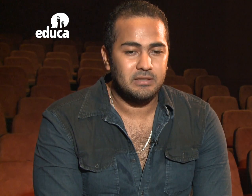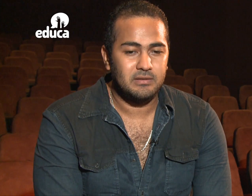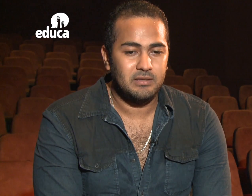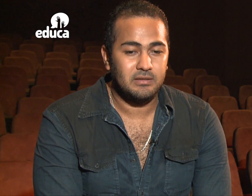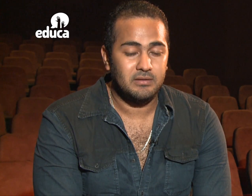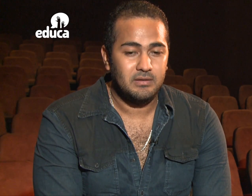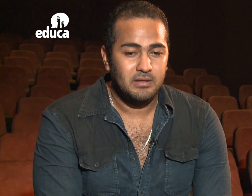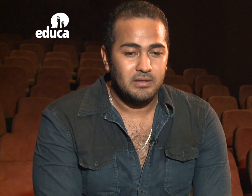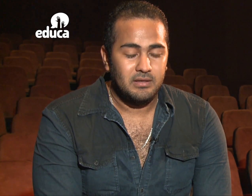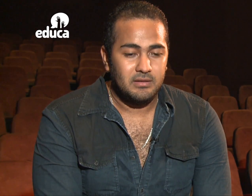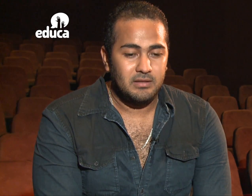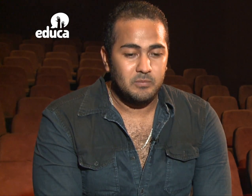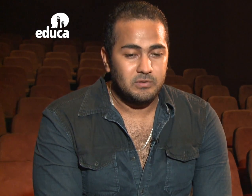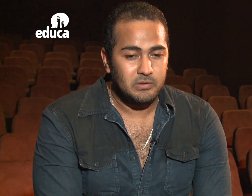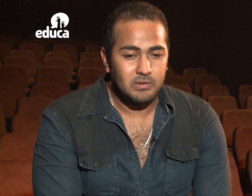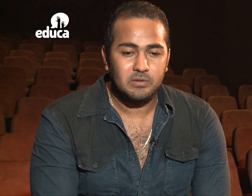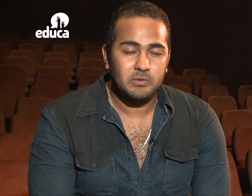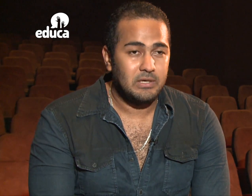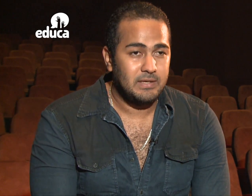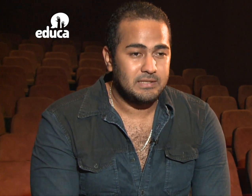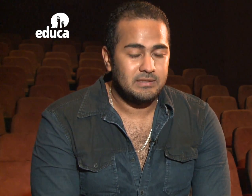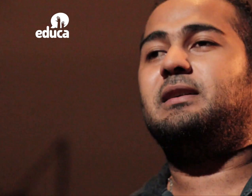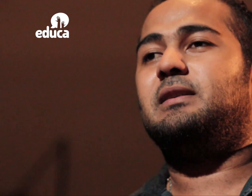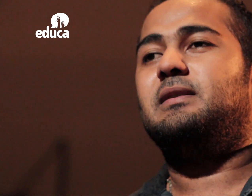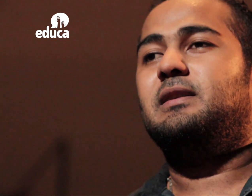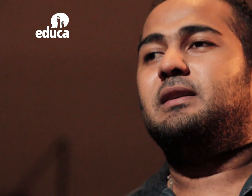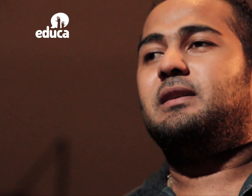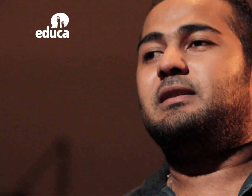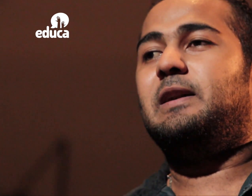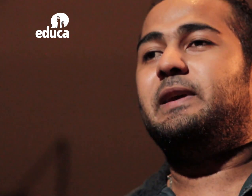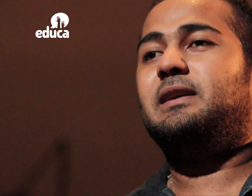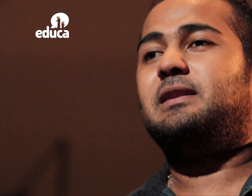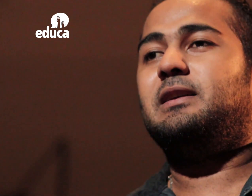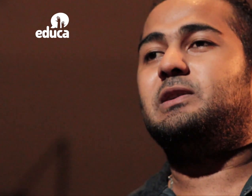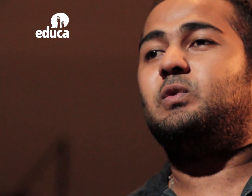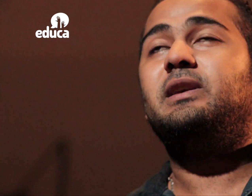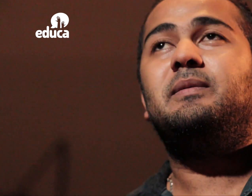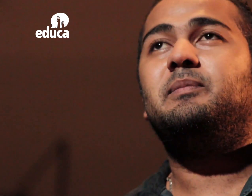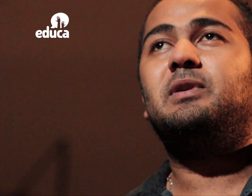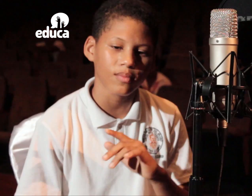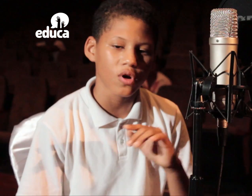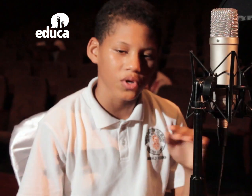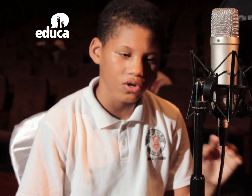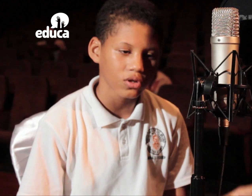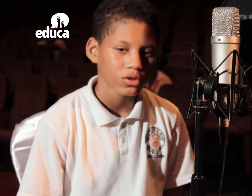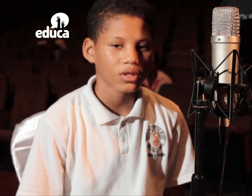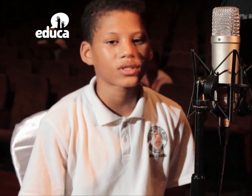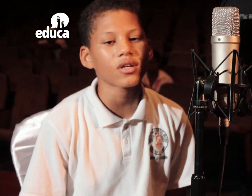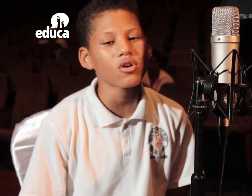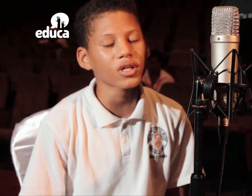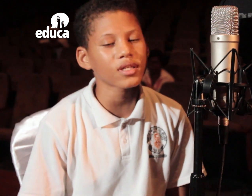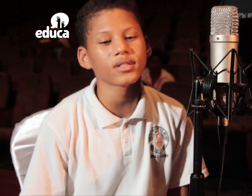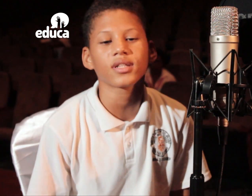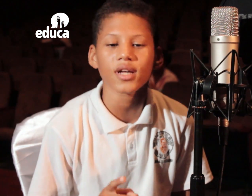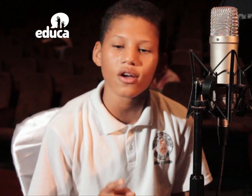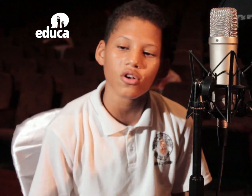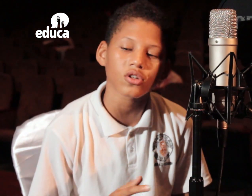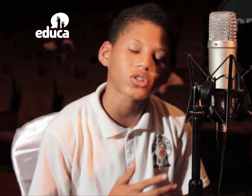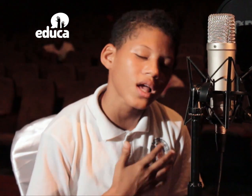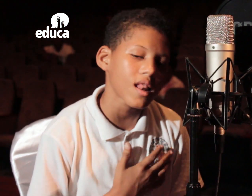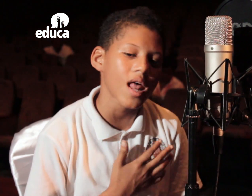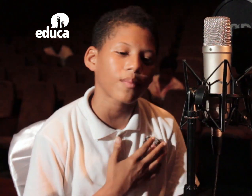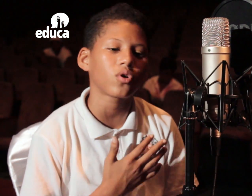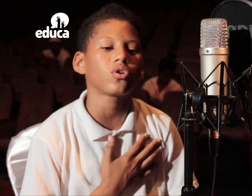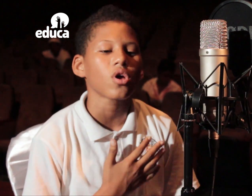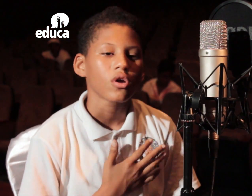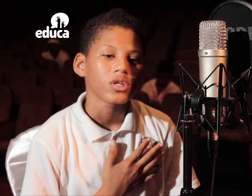de muchas de muchos estudiantes, muchos adolescentes que tal vez sueñan por ser cantantes. No quiere decir que